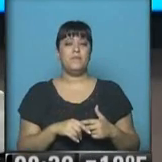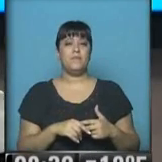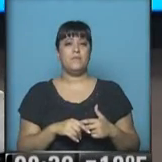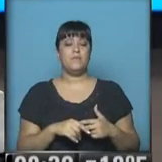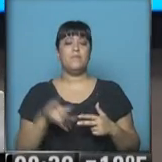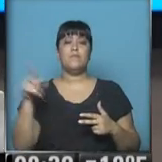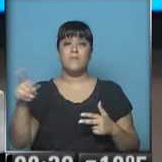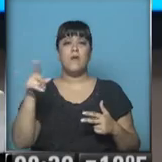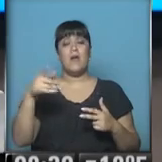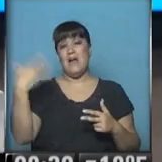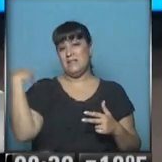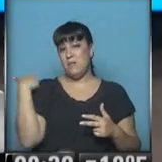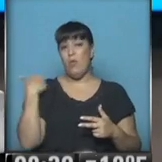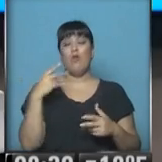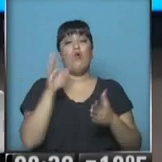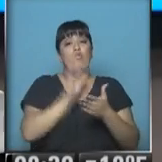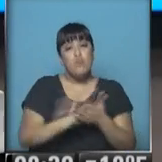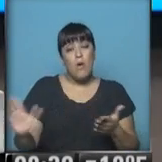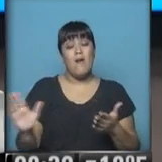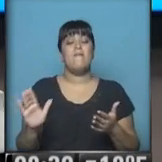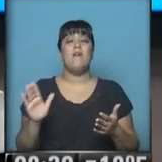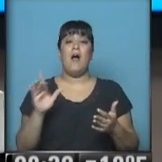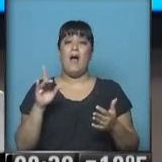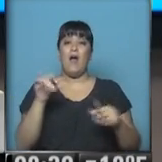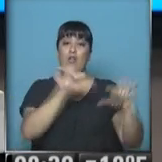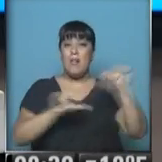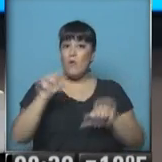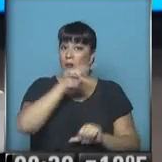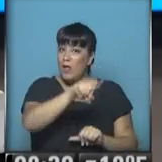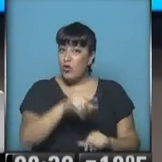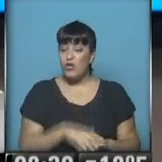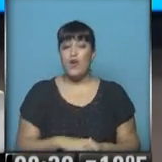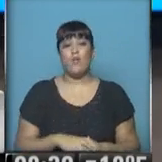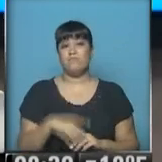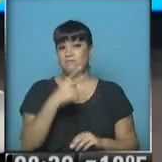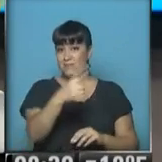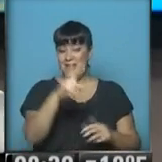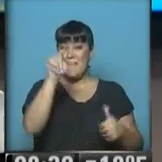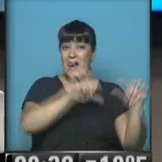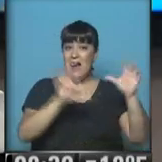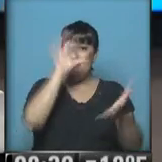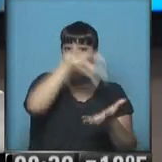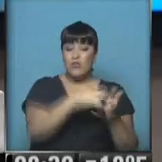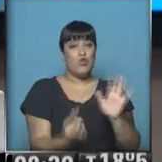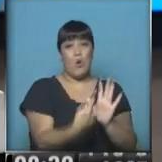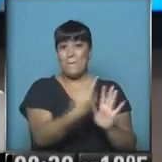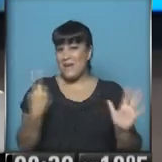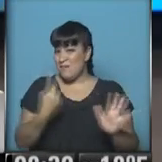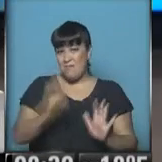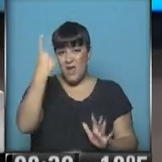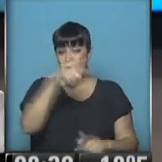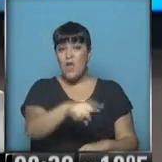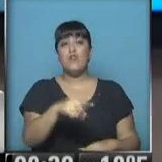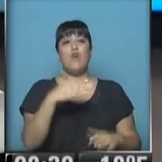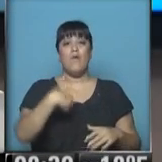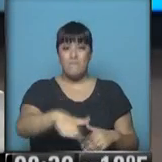línea en un laboratorio Domínguez lab que es la primera el primer laboratorio que realiza